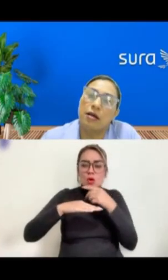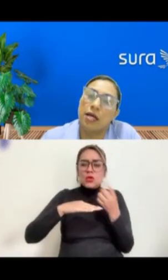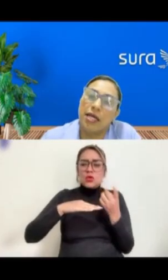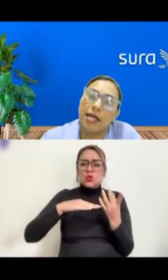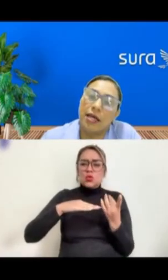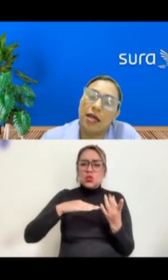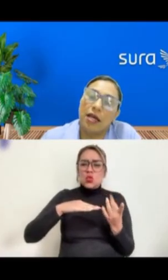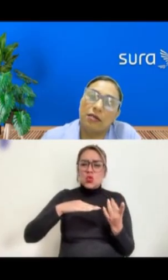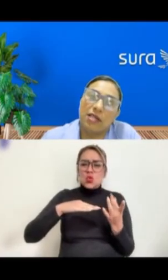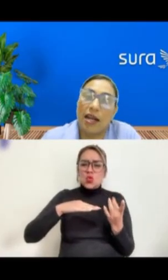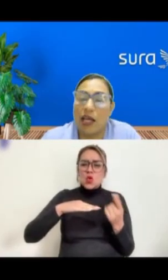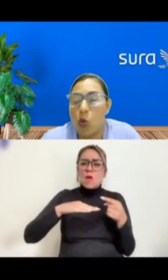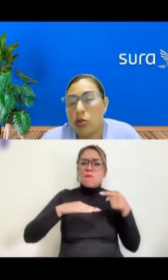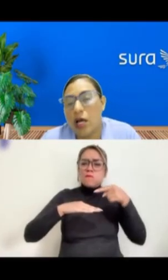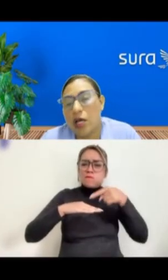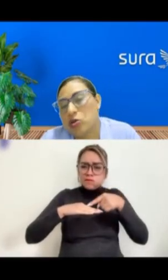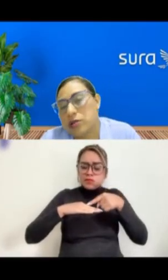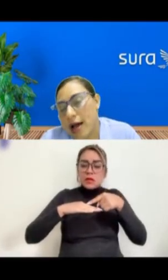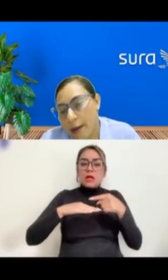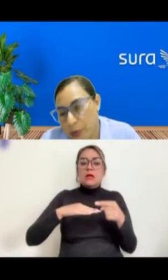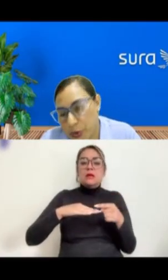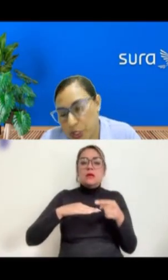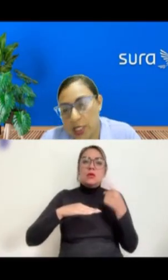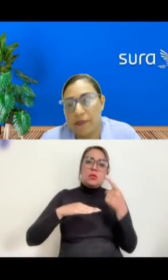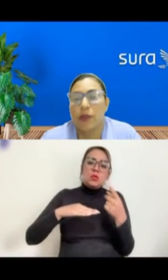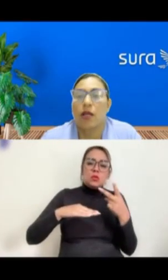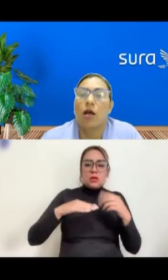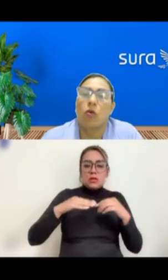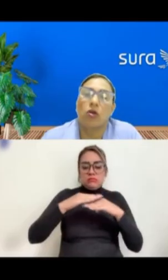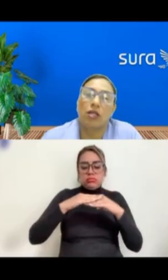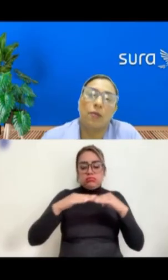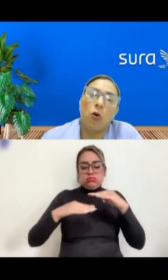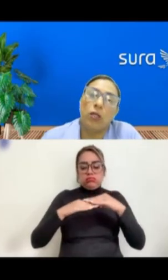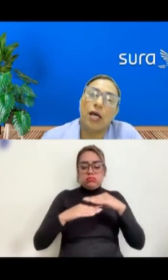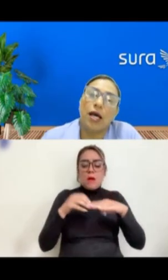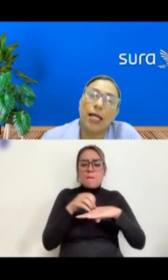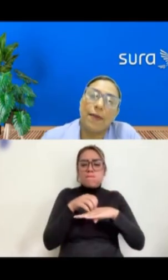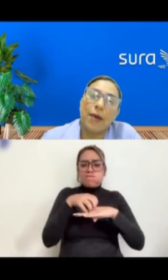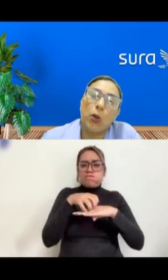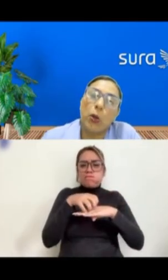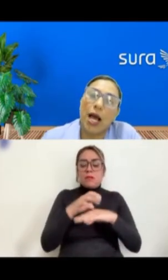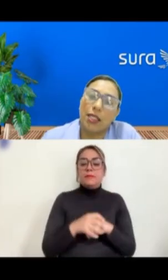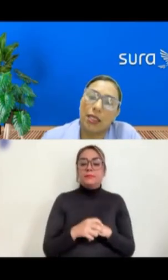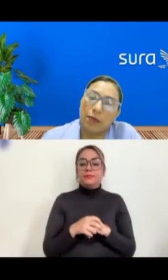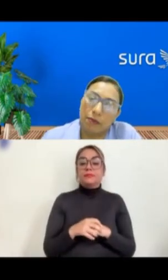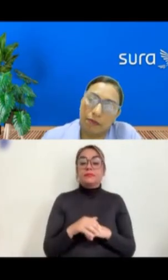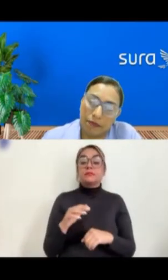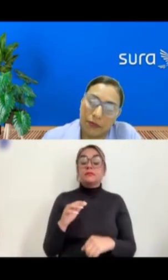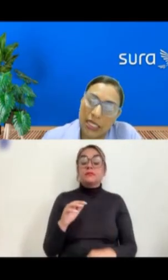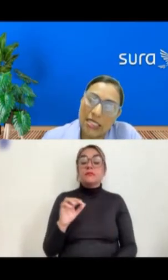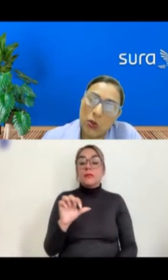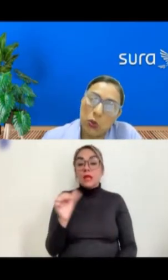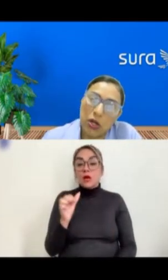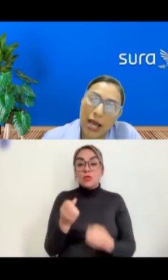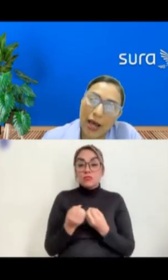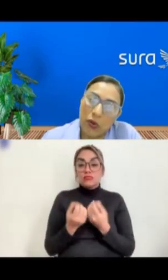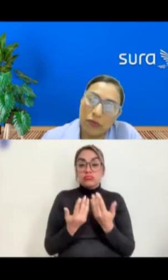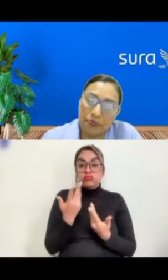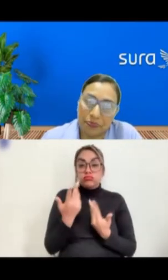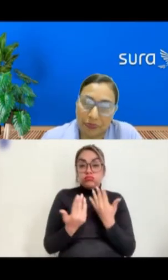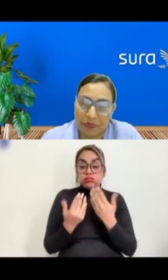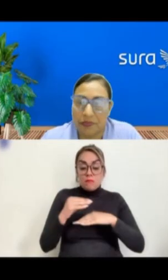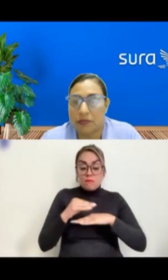ardor y sale una que otra ampollita. Cuando tenemos una quemadura de